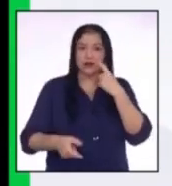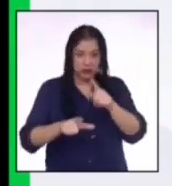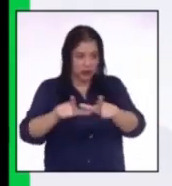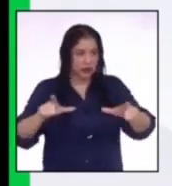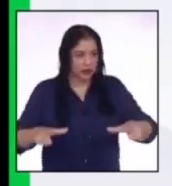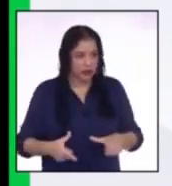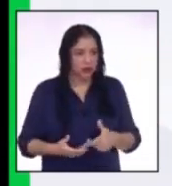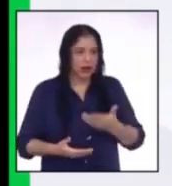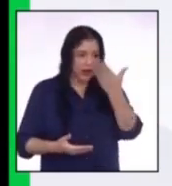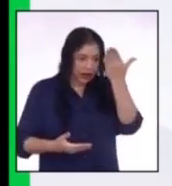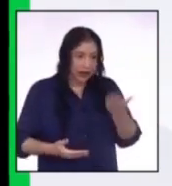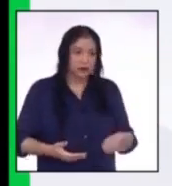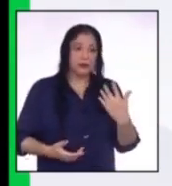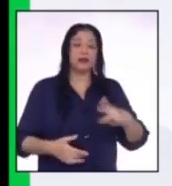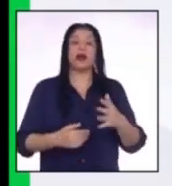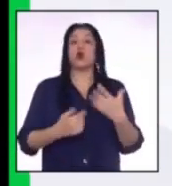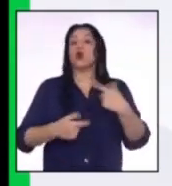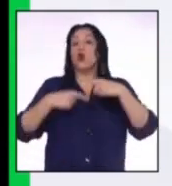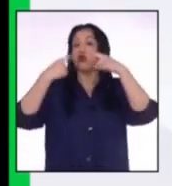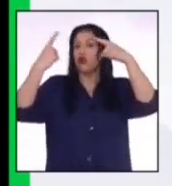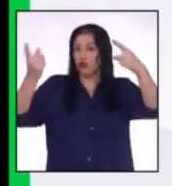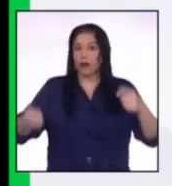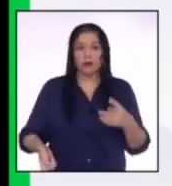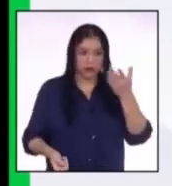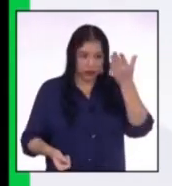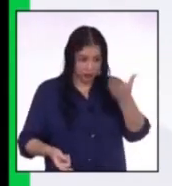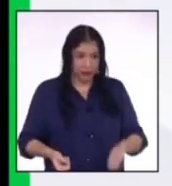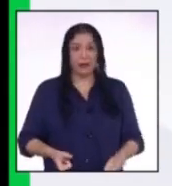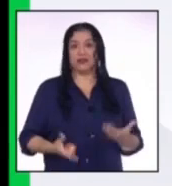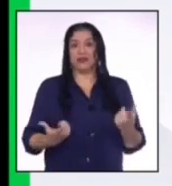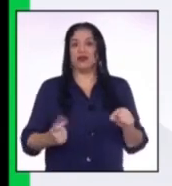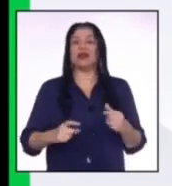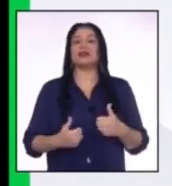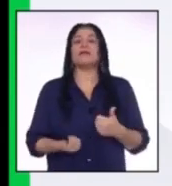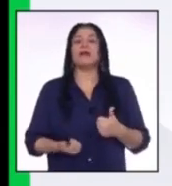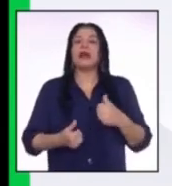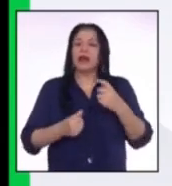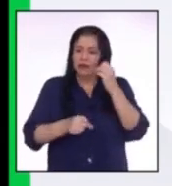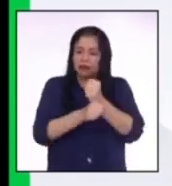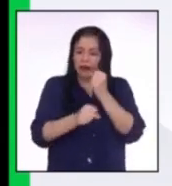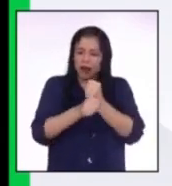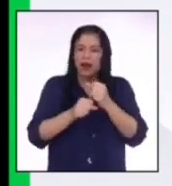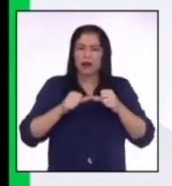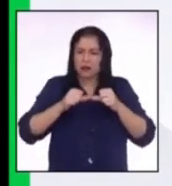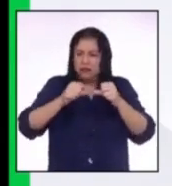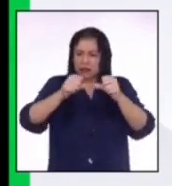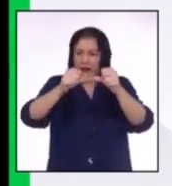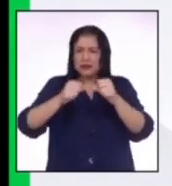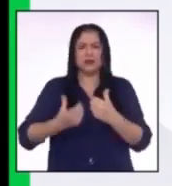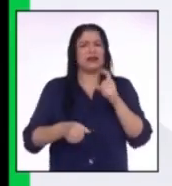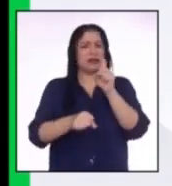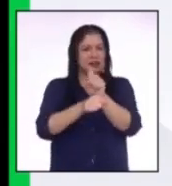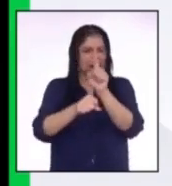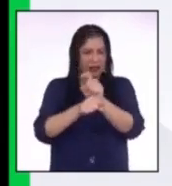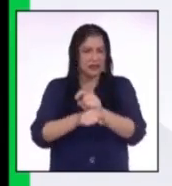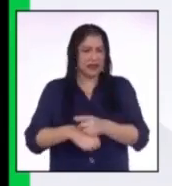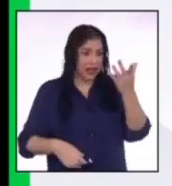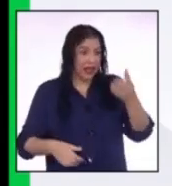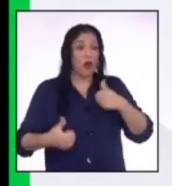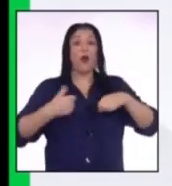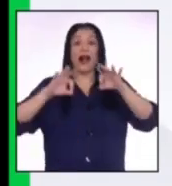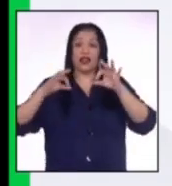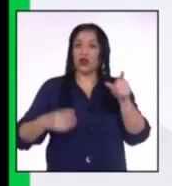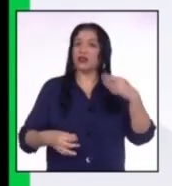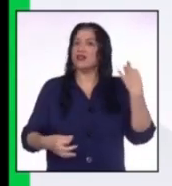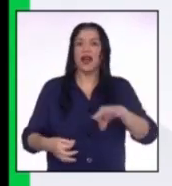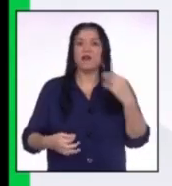cada animal planet hey jude a la famosa primatóloga que trabaja en la conservación y educación ambiental en harrison ford es caserito